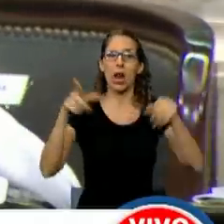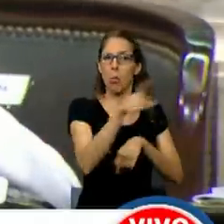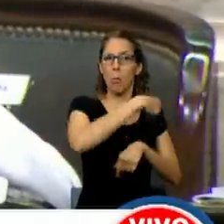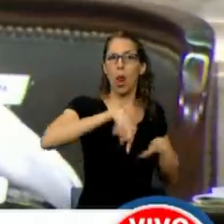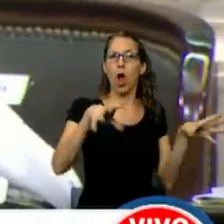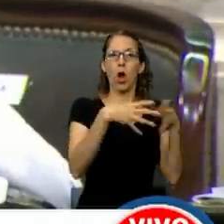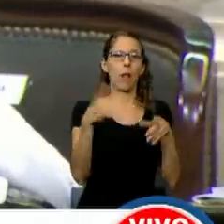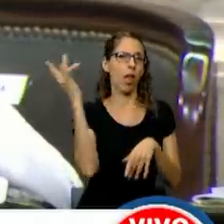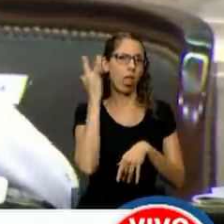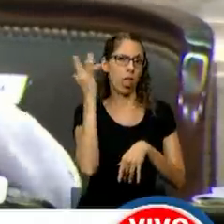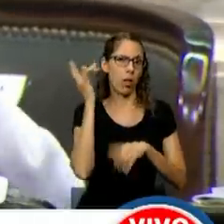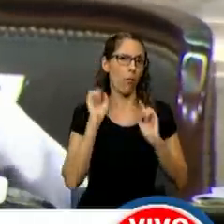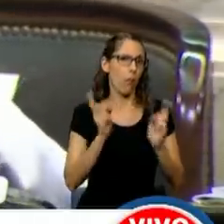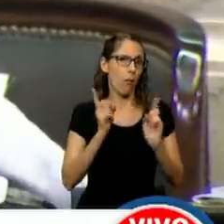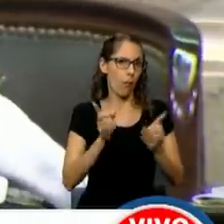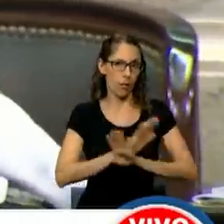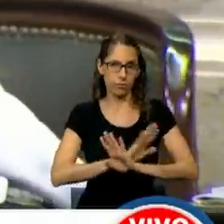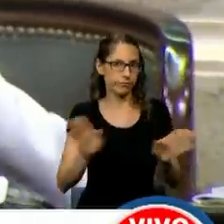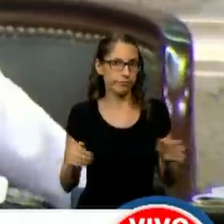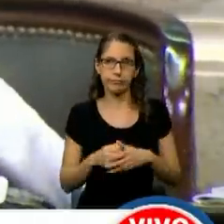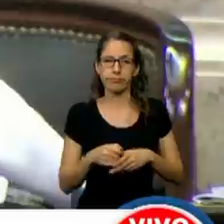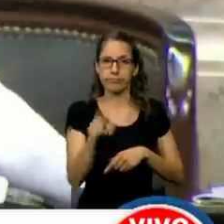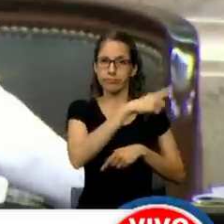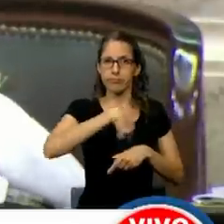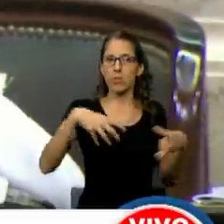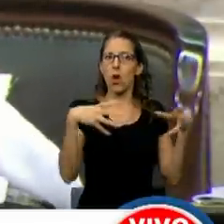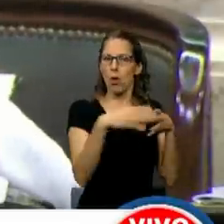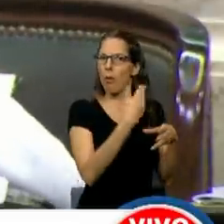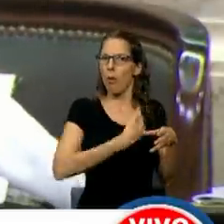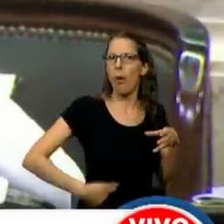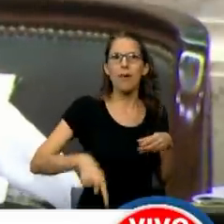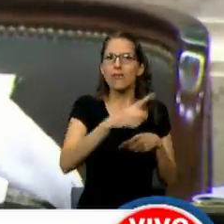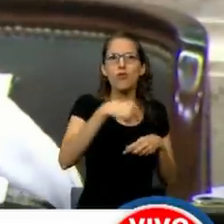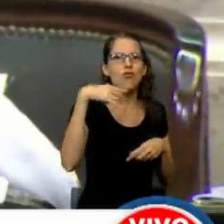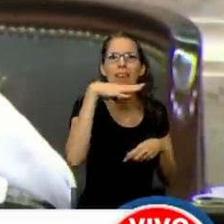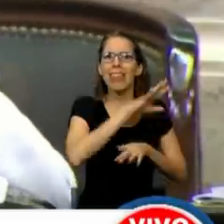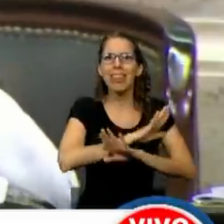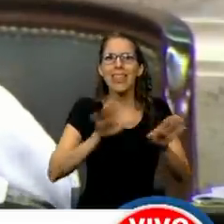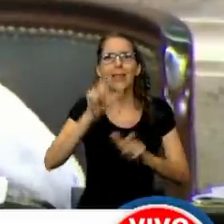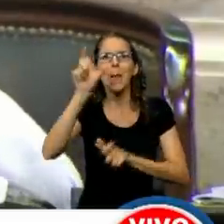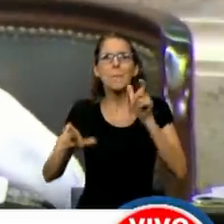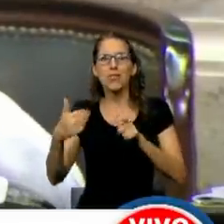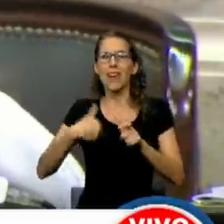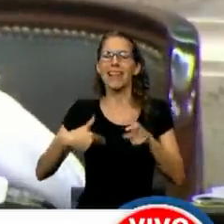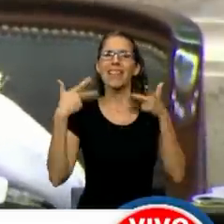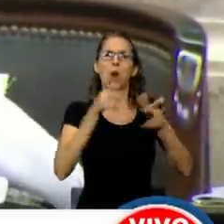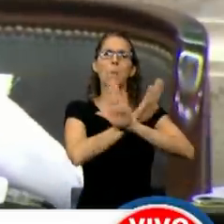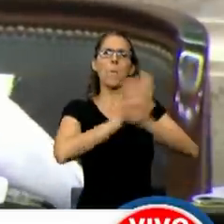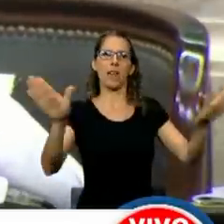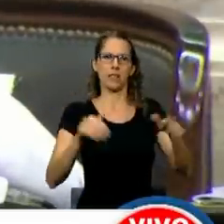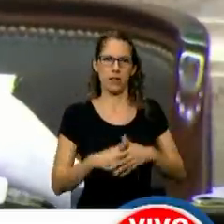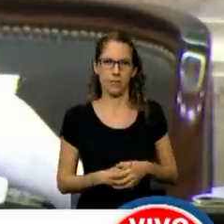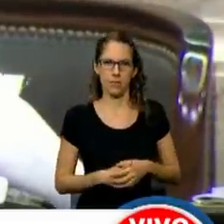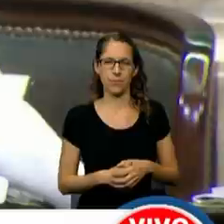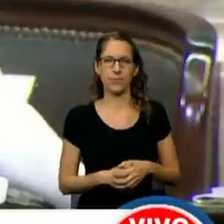sin escuchar siguen sin entender que los argentinos dijeron un gran basta a los atropellos